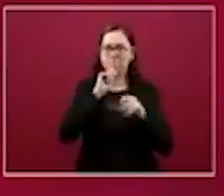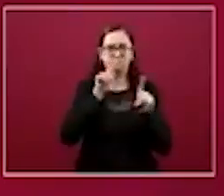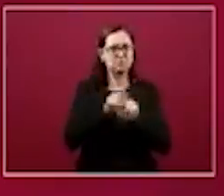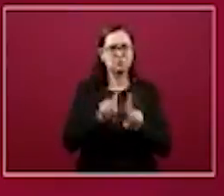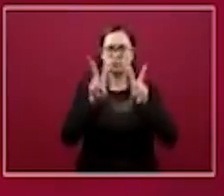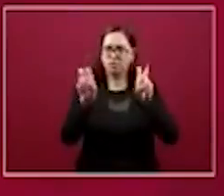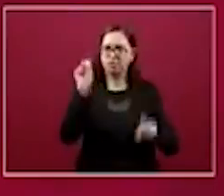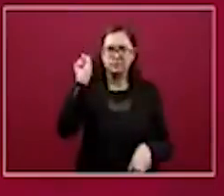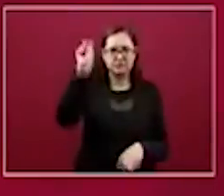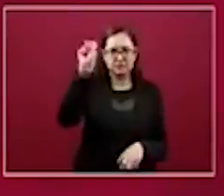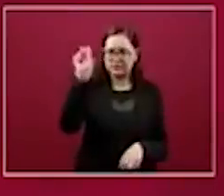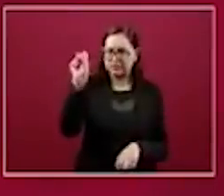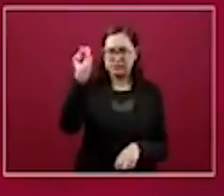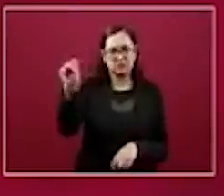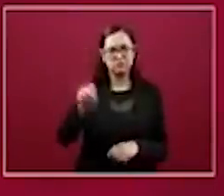que